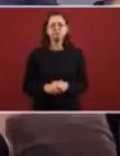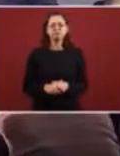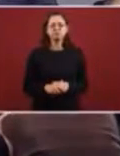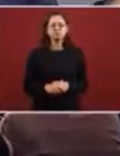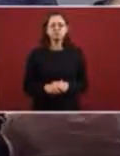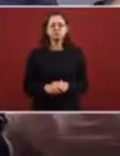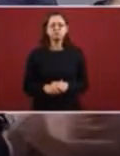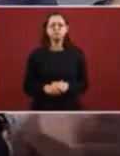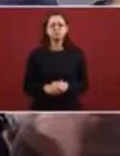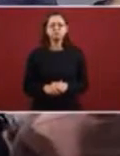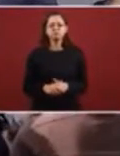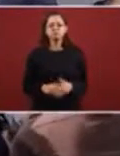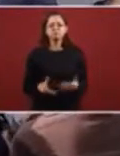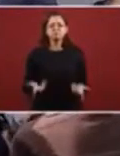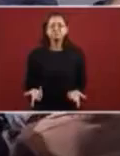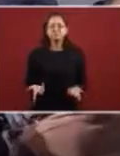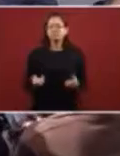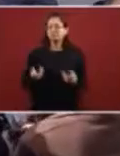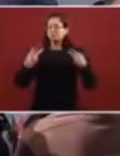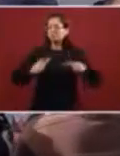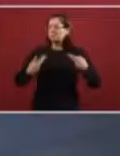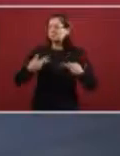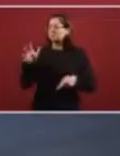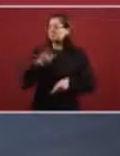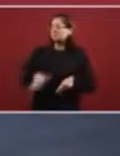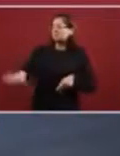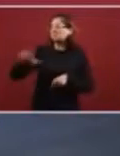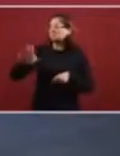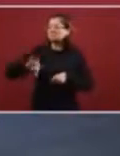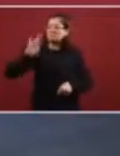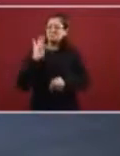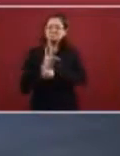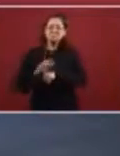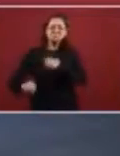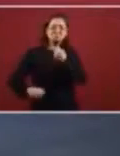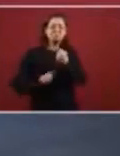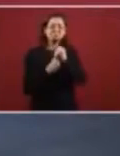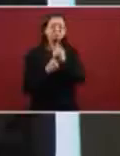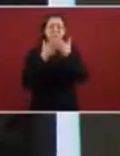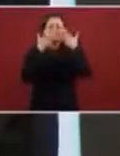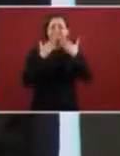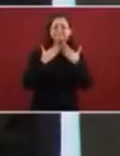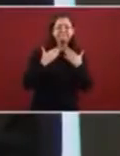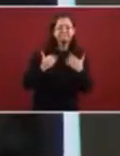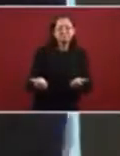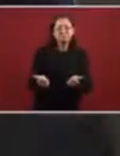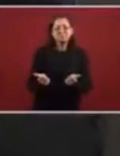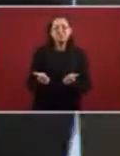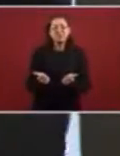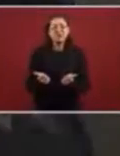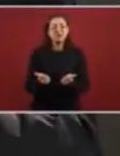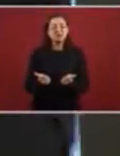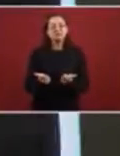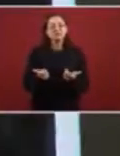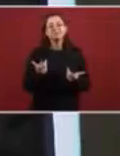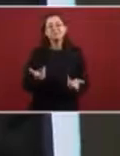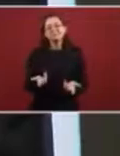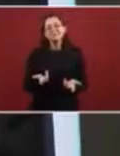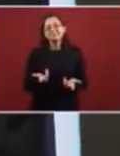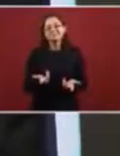apoyarse en una base social que lo protegerá y lo respaldará pensar en que cuando triunfa el